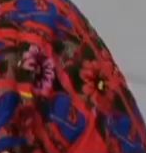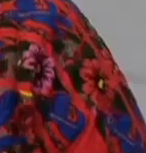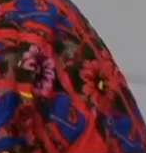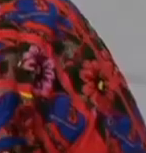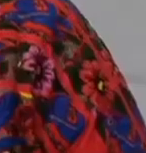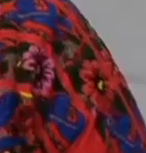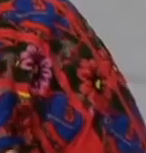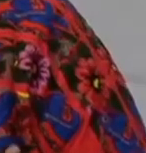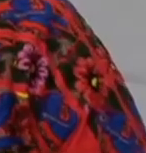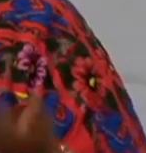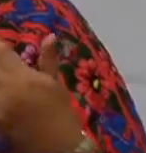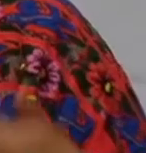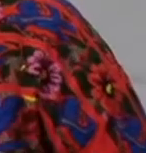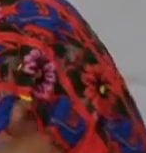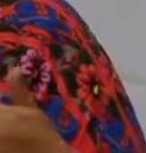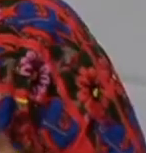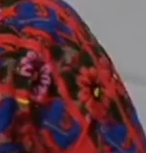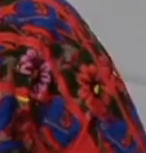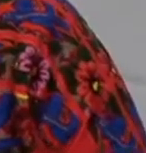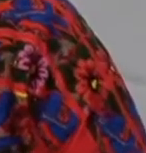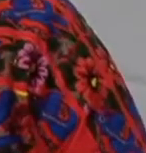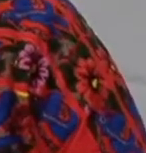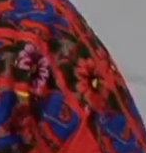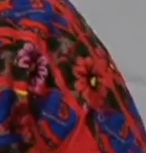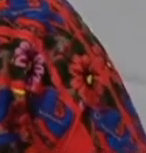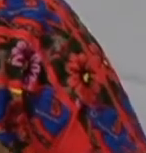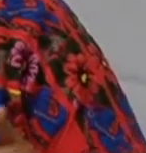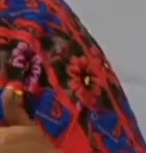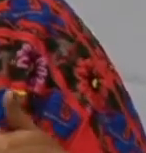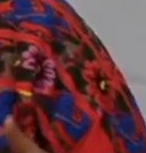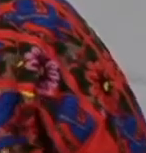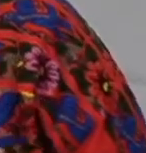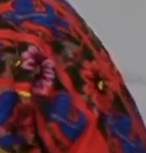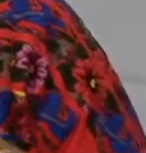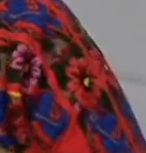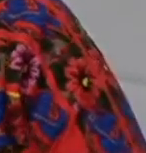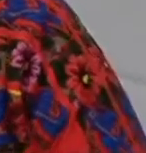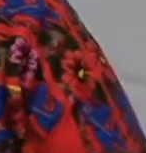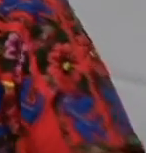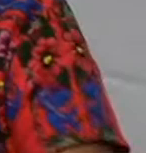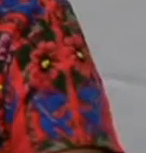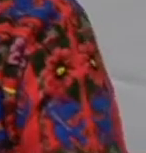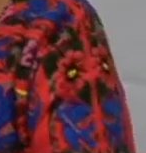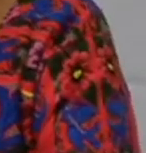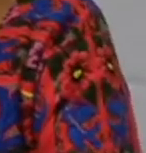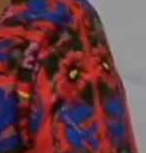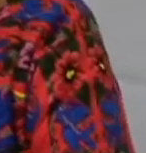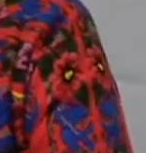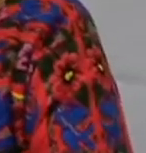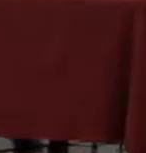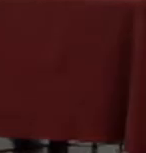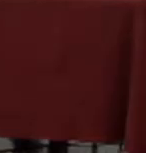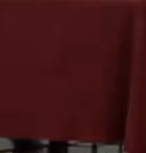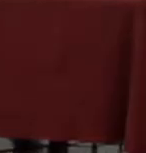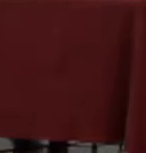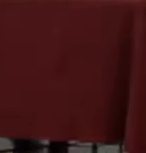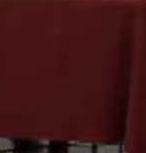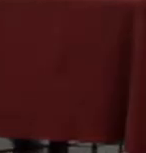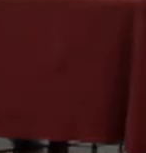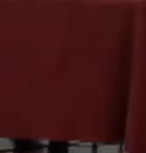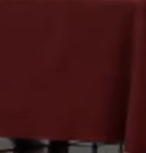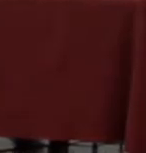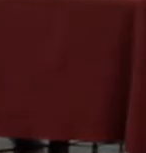Perú, Menchú Tum colabora en la formación de jóvenes. La líder indígena es una convencida del alcance de las redes sociales como medio